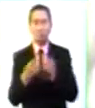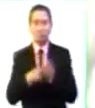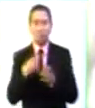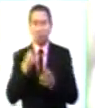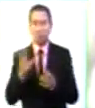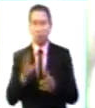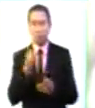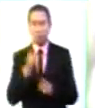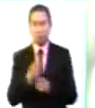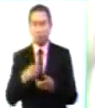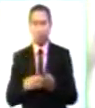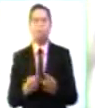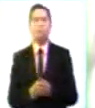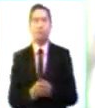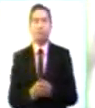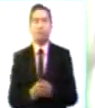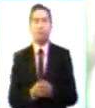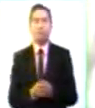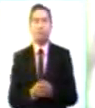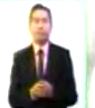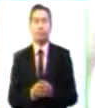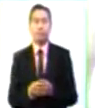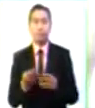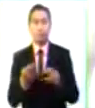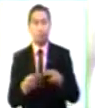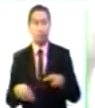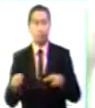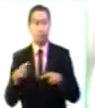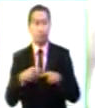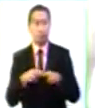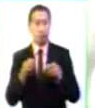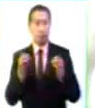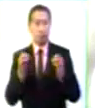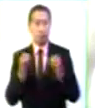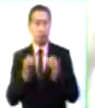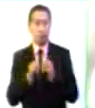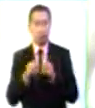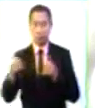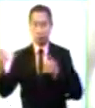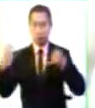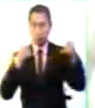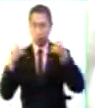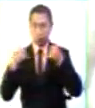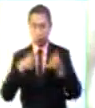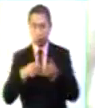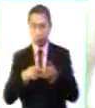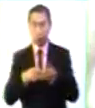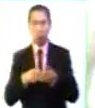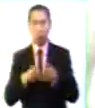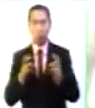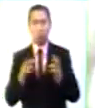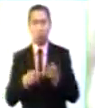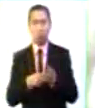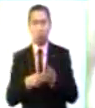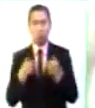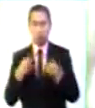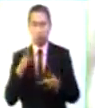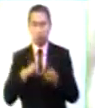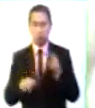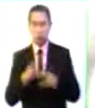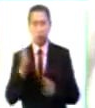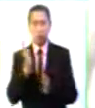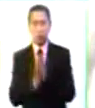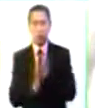dicho efecto. Se incrementó el número de llamadas en el call center en las líneas